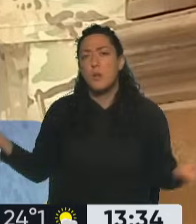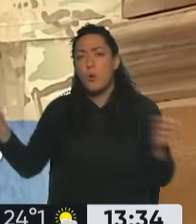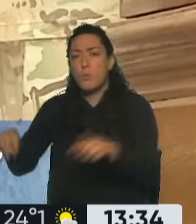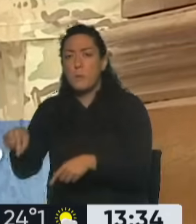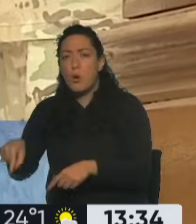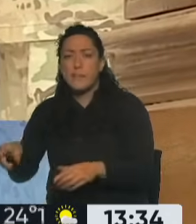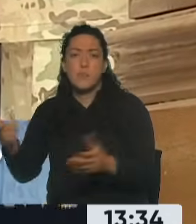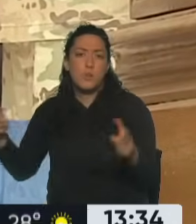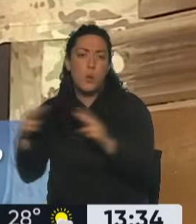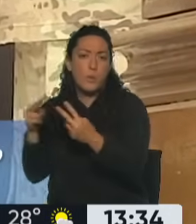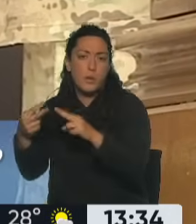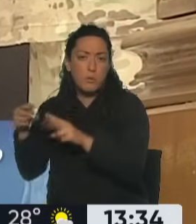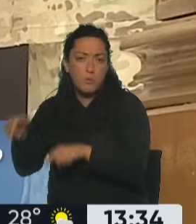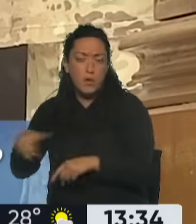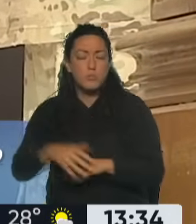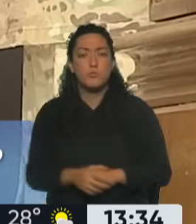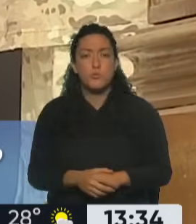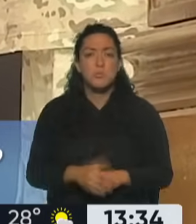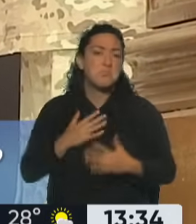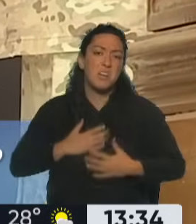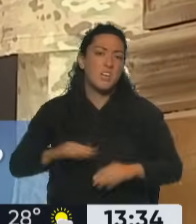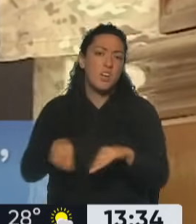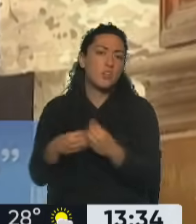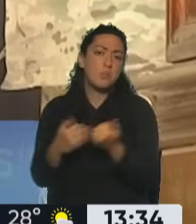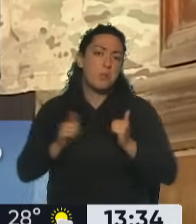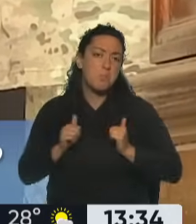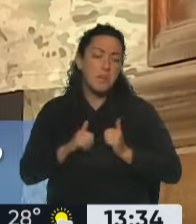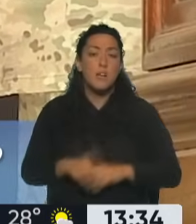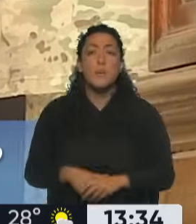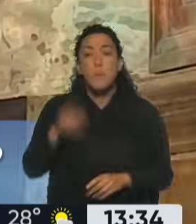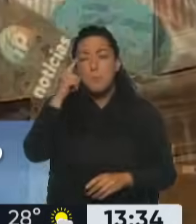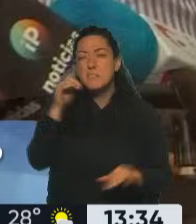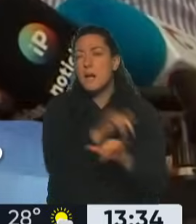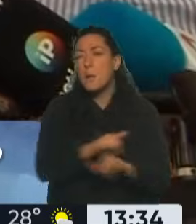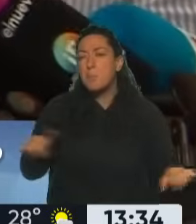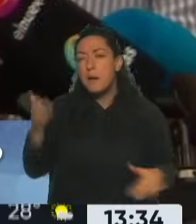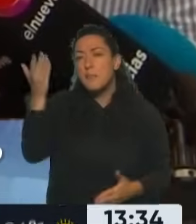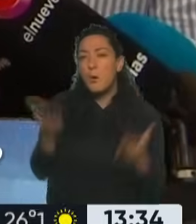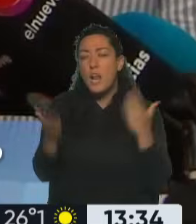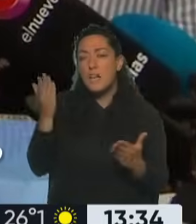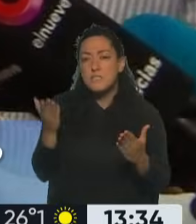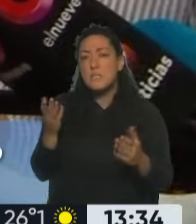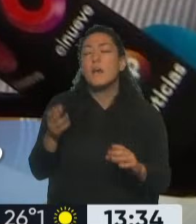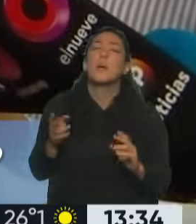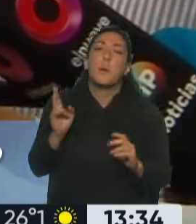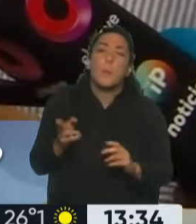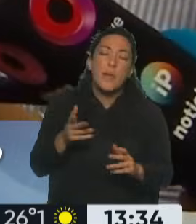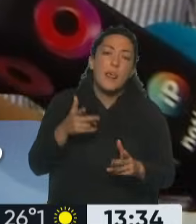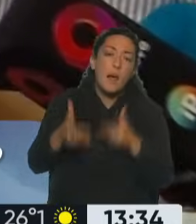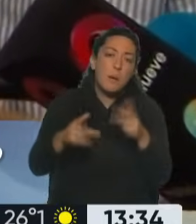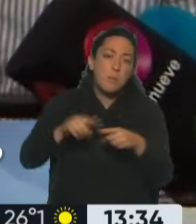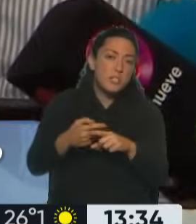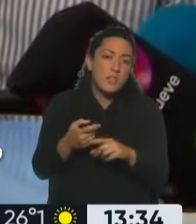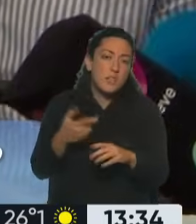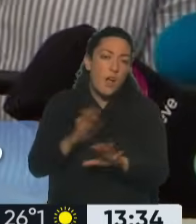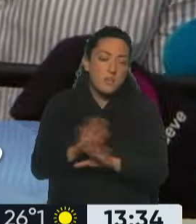el búnker y nada, tranquilo, ya esperar los resultados. ¿Qué balance hace la campaña, entendiendo que estamos en beta, ¿no? En veda, pero ¿qué balance hace